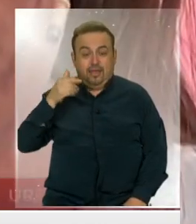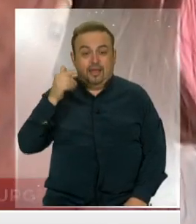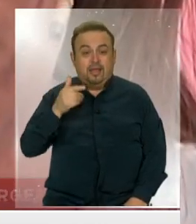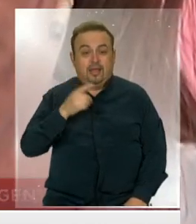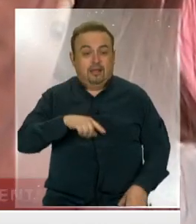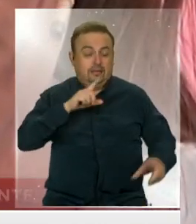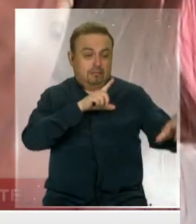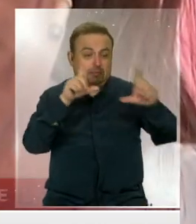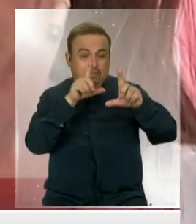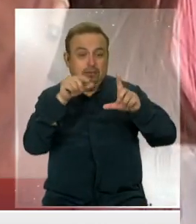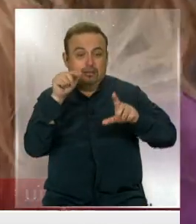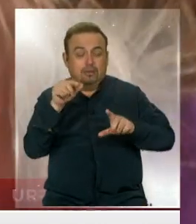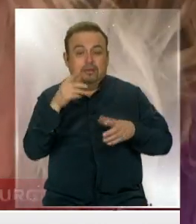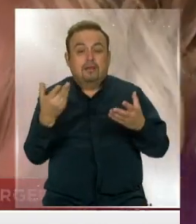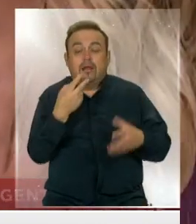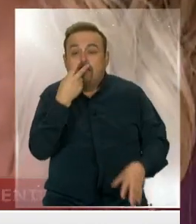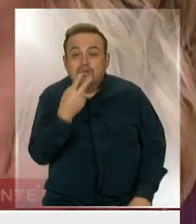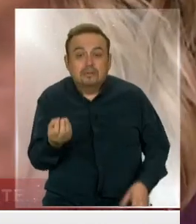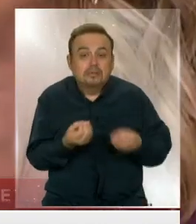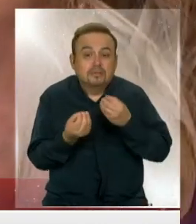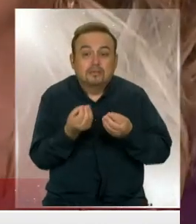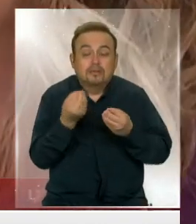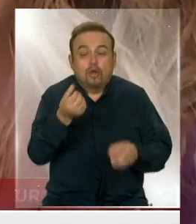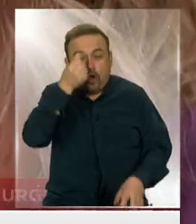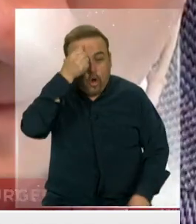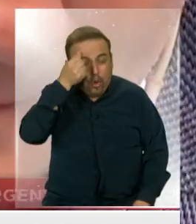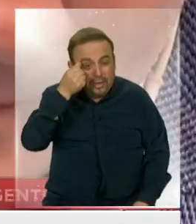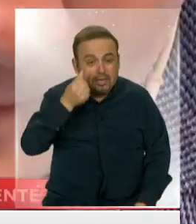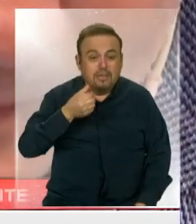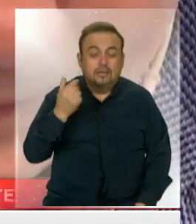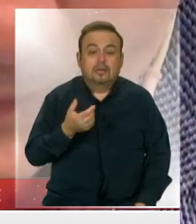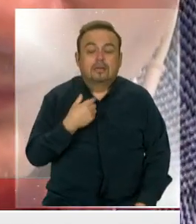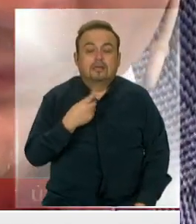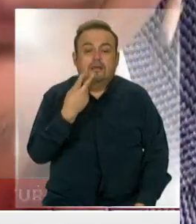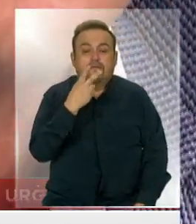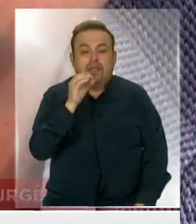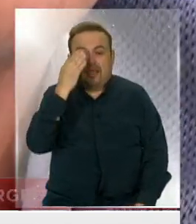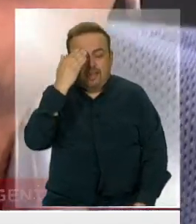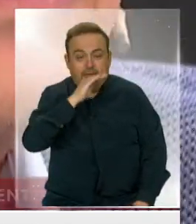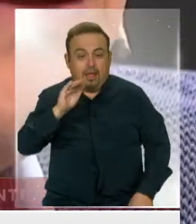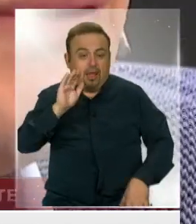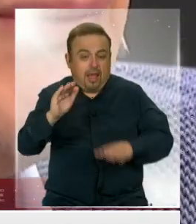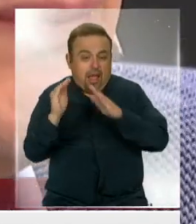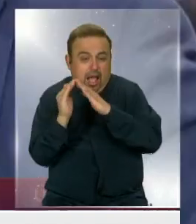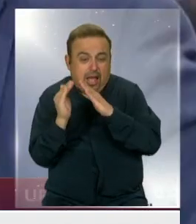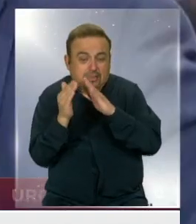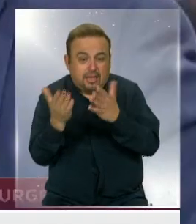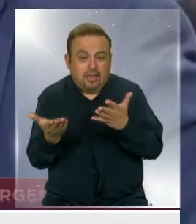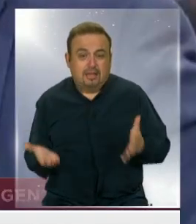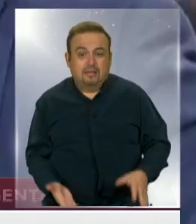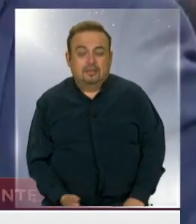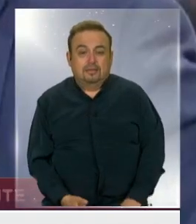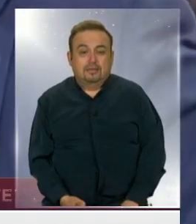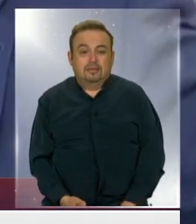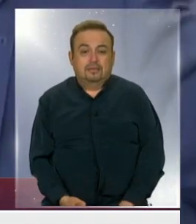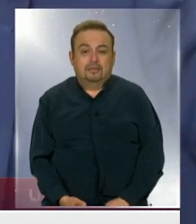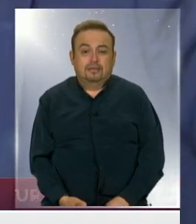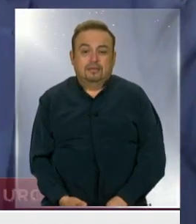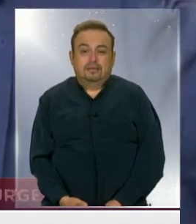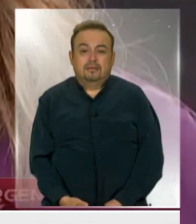móviles de televisión en ese sanatorio a ver qué pasaba con esa operación. Pero no 20 días después estando en su casa.